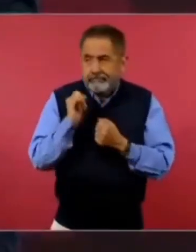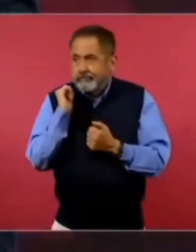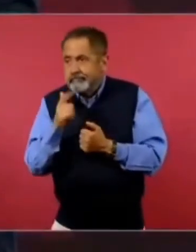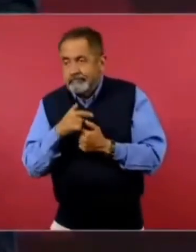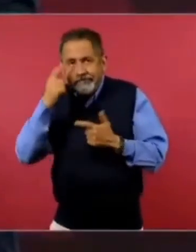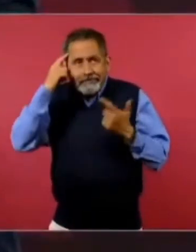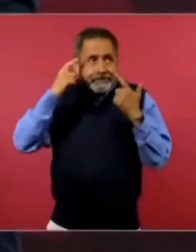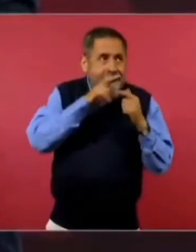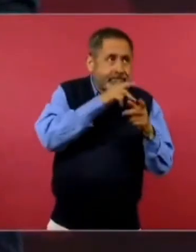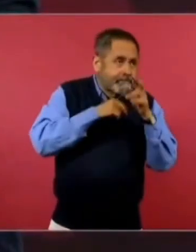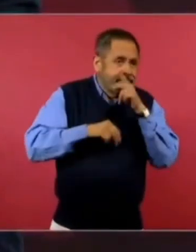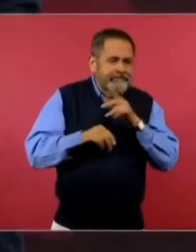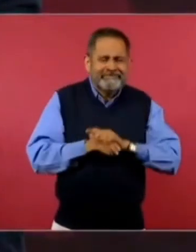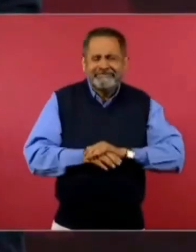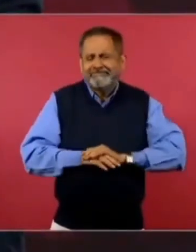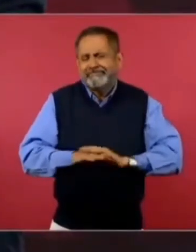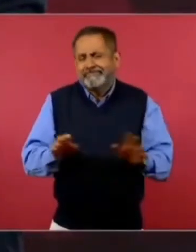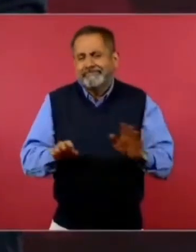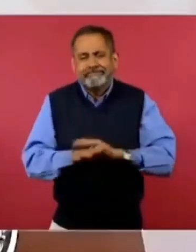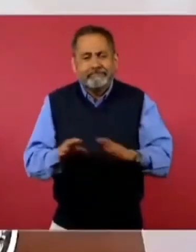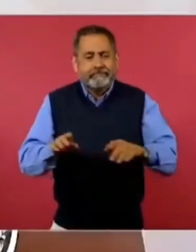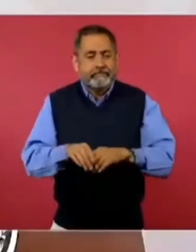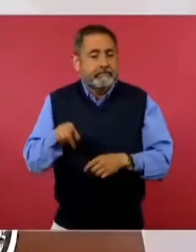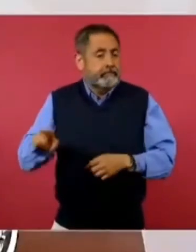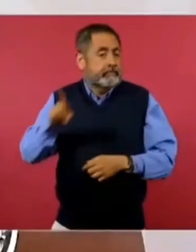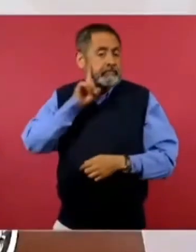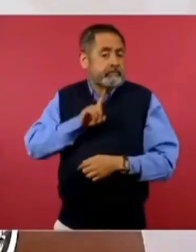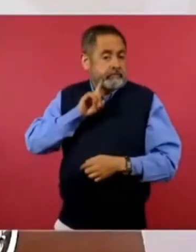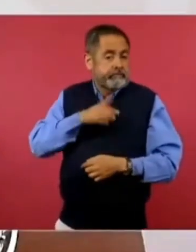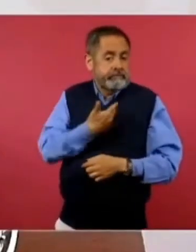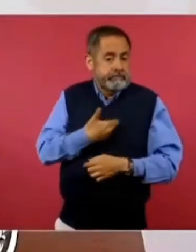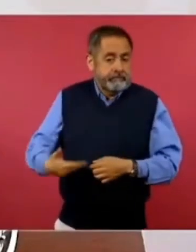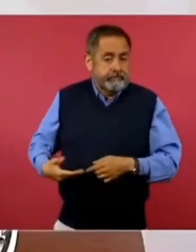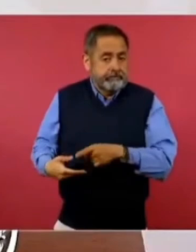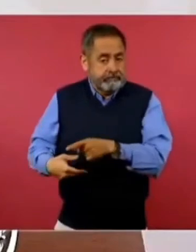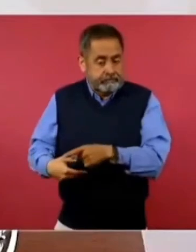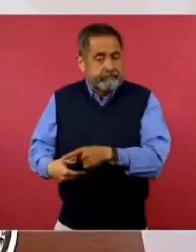temer, porque la presidenta